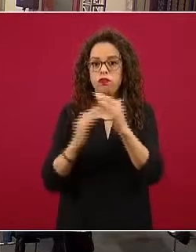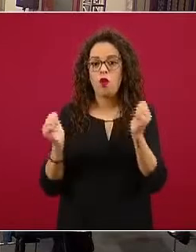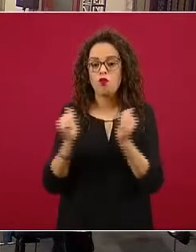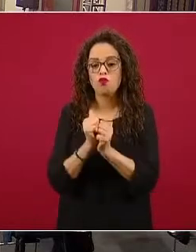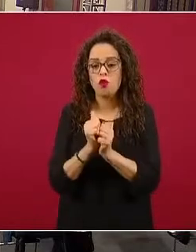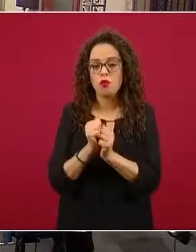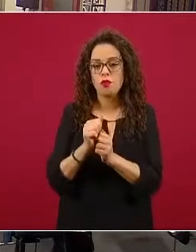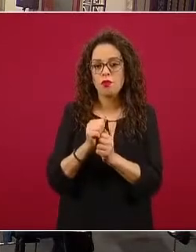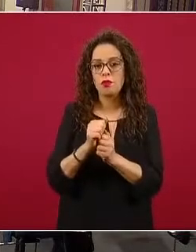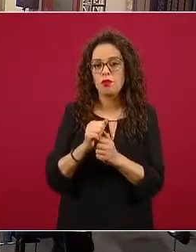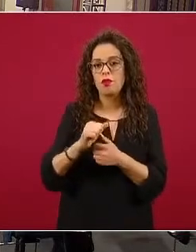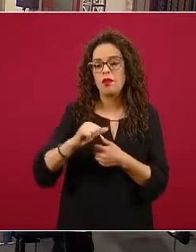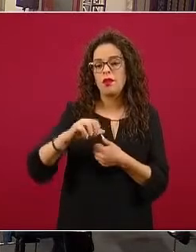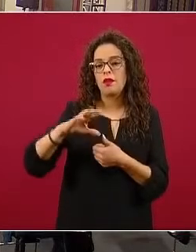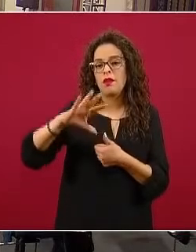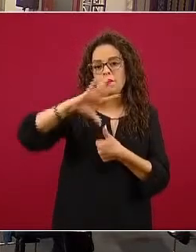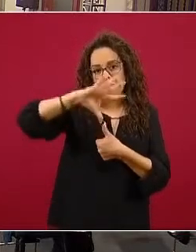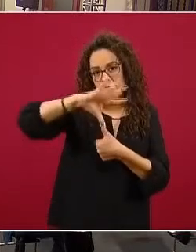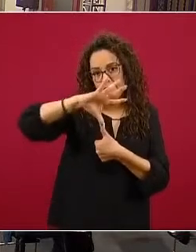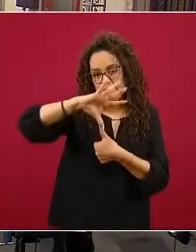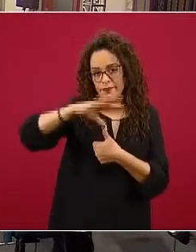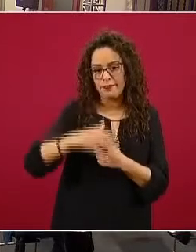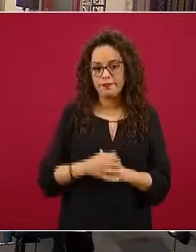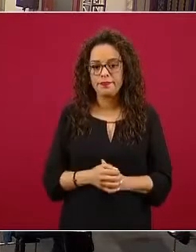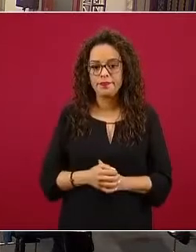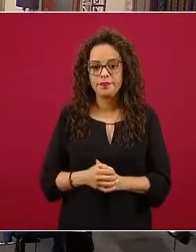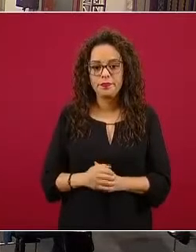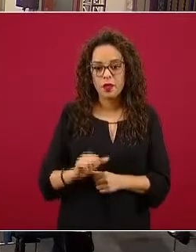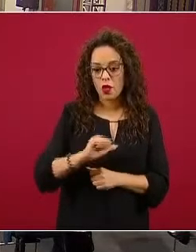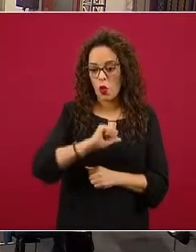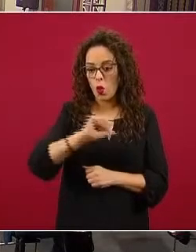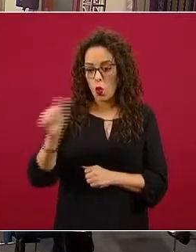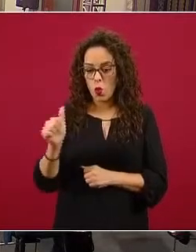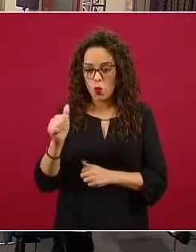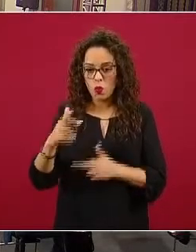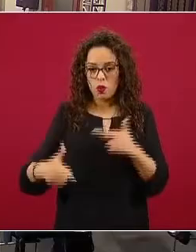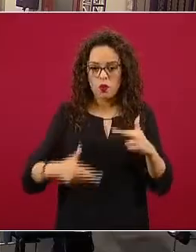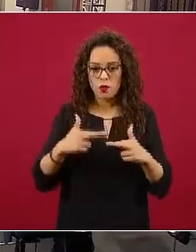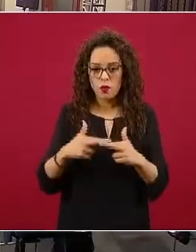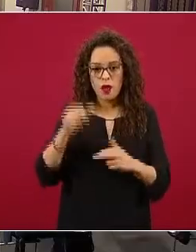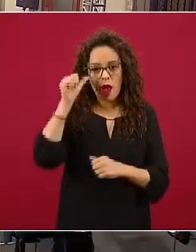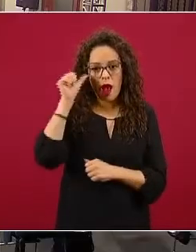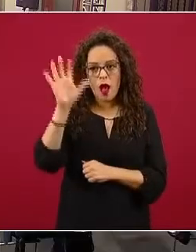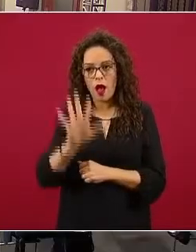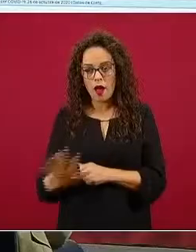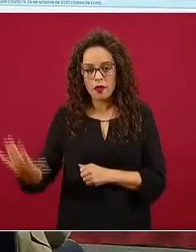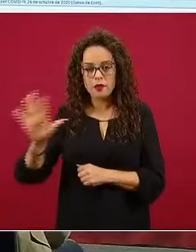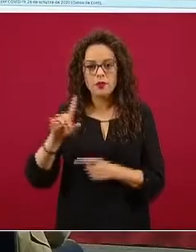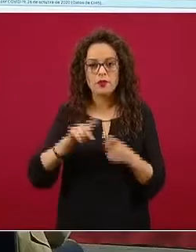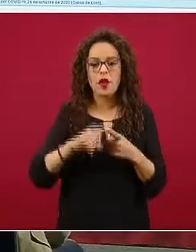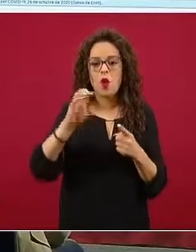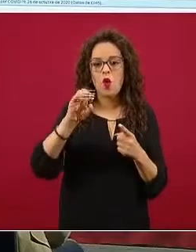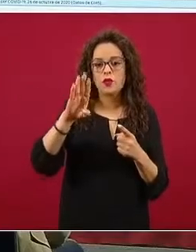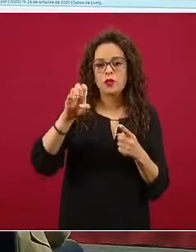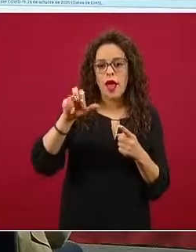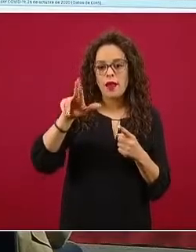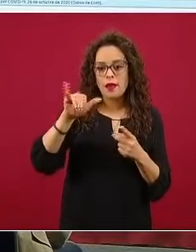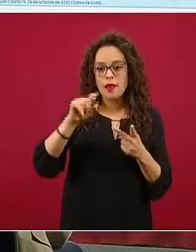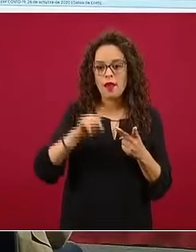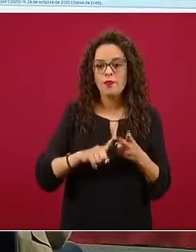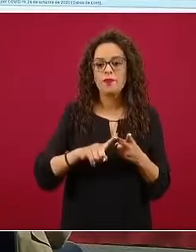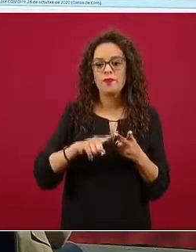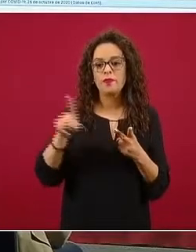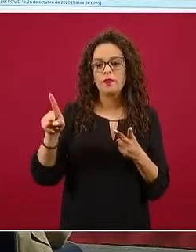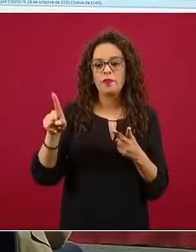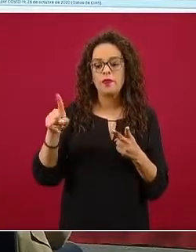Norte. Otras regiones, Asia, Oceanía, África, y como lo veíamos también en las primeras diapositivas, pues un